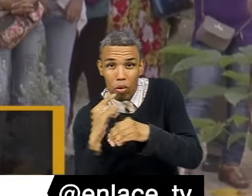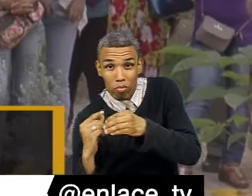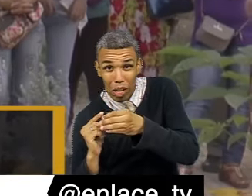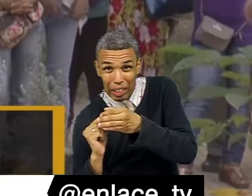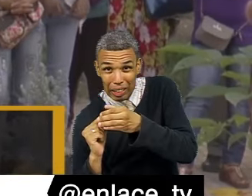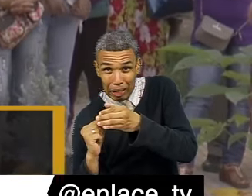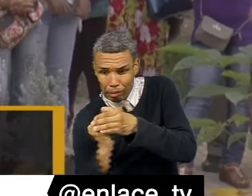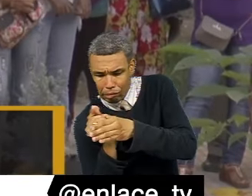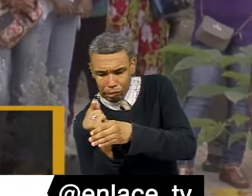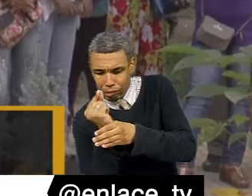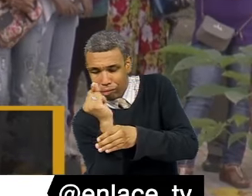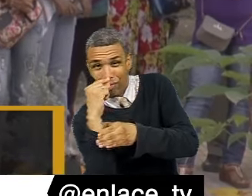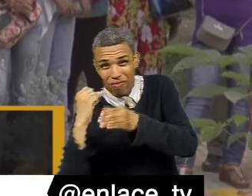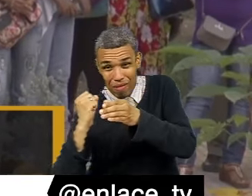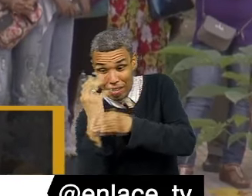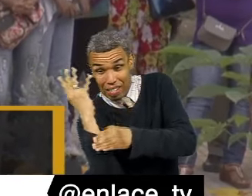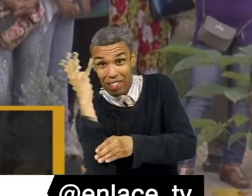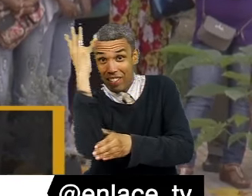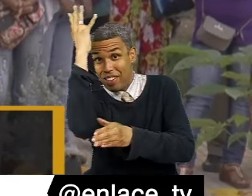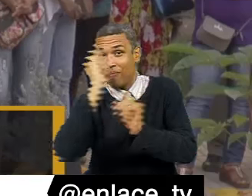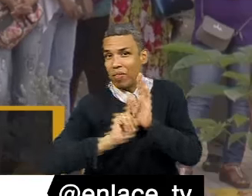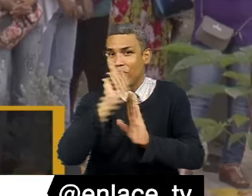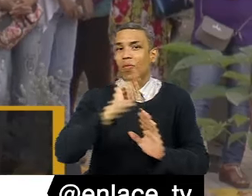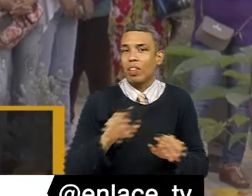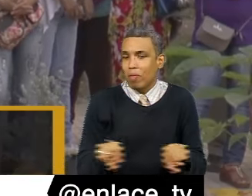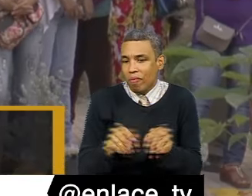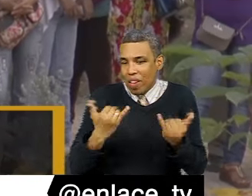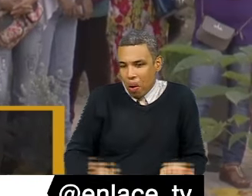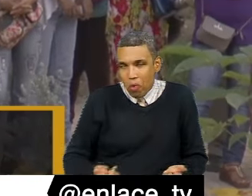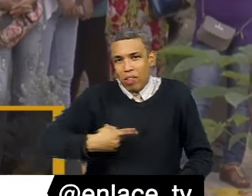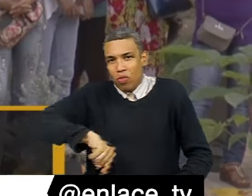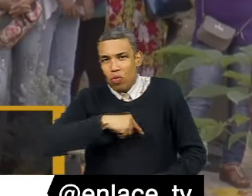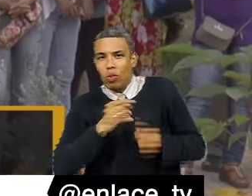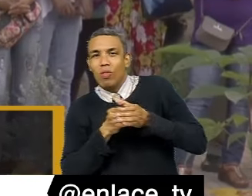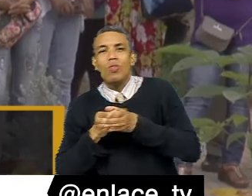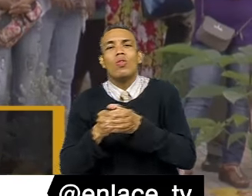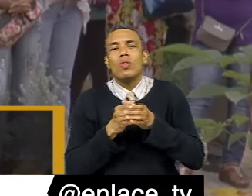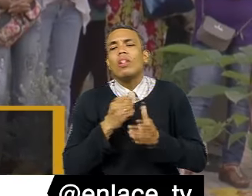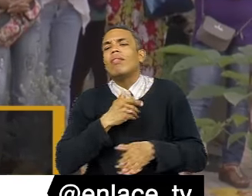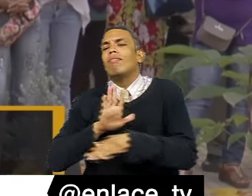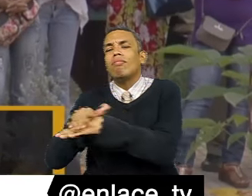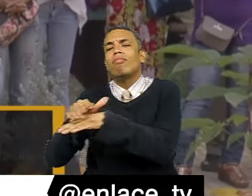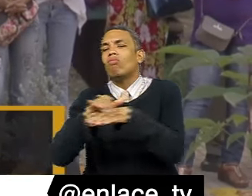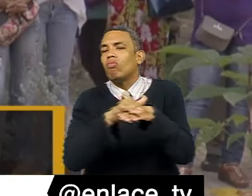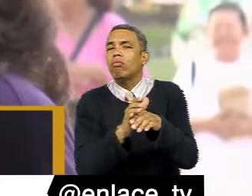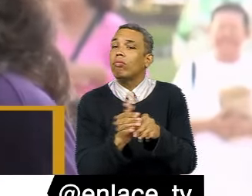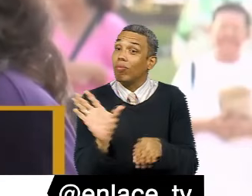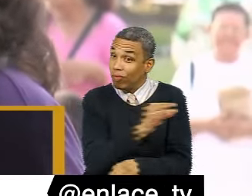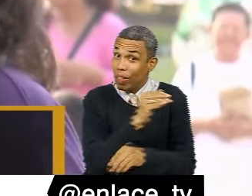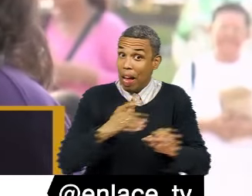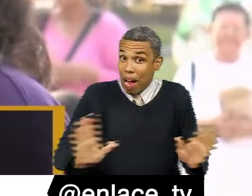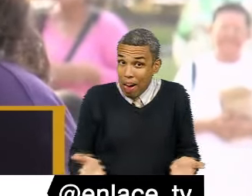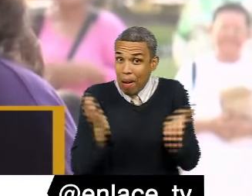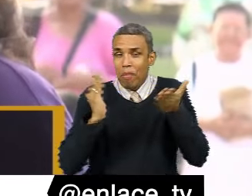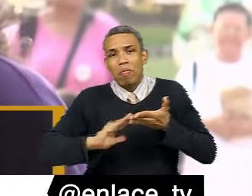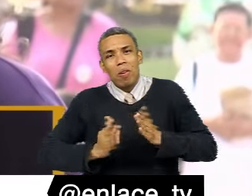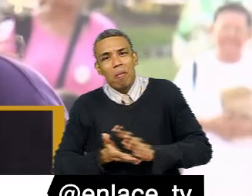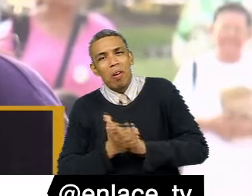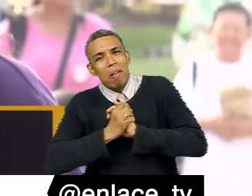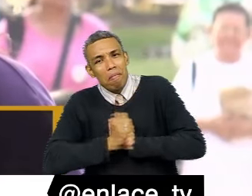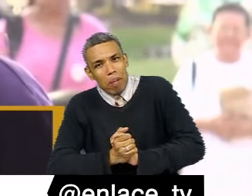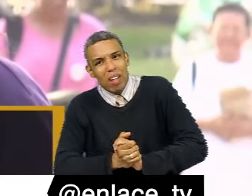muy importante y por eso estamos haciendo una campaña de semillas de paz, que consiste en sembrar un árbol, que lo hemos dicho, el árbol memorioso.